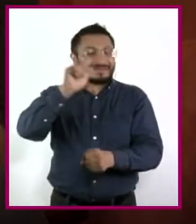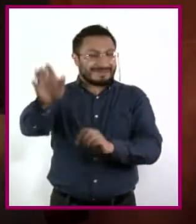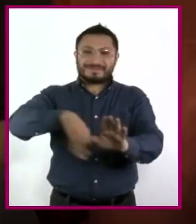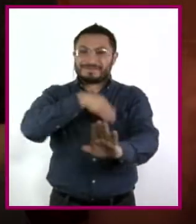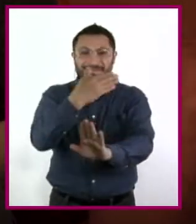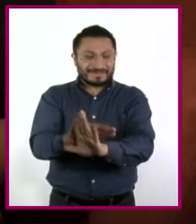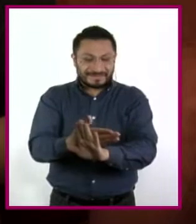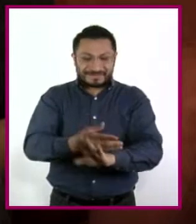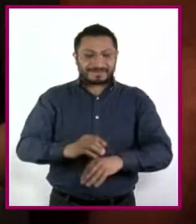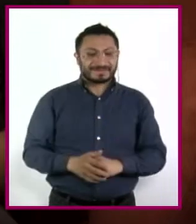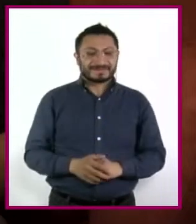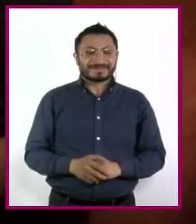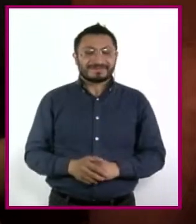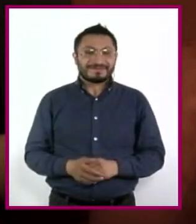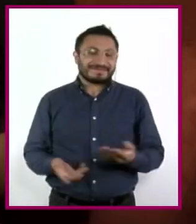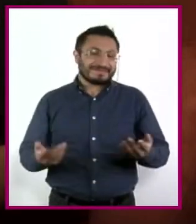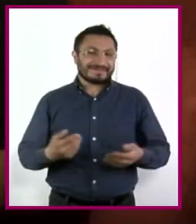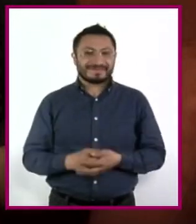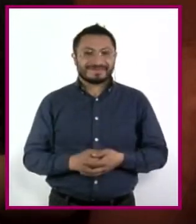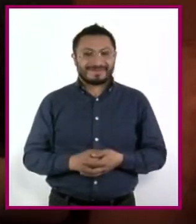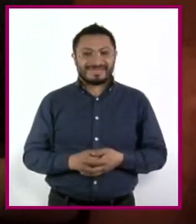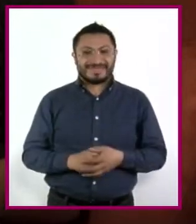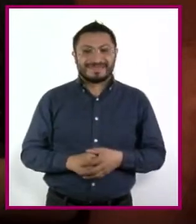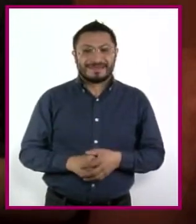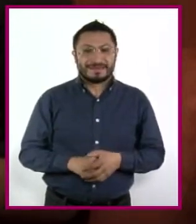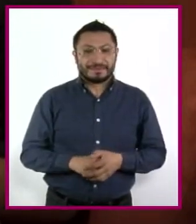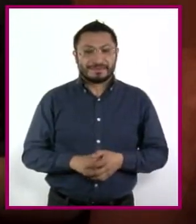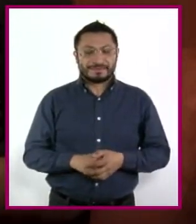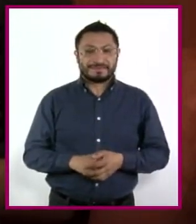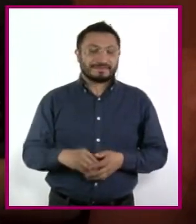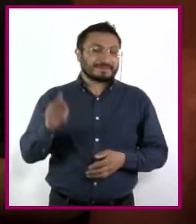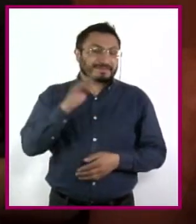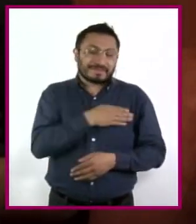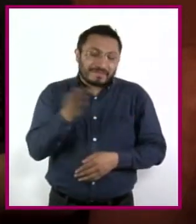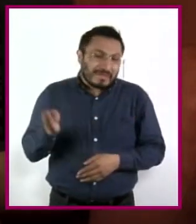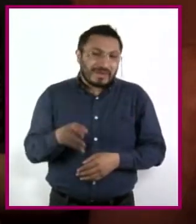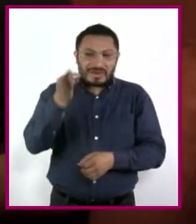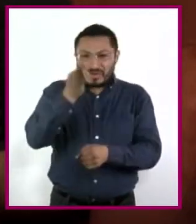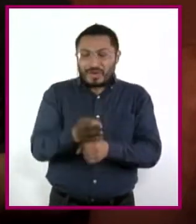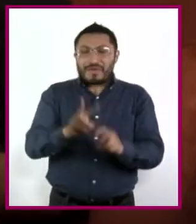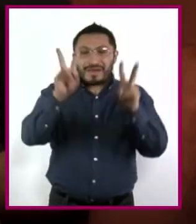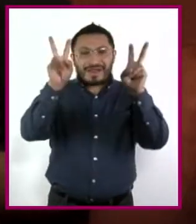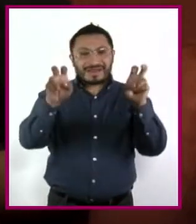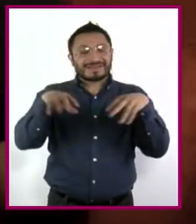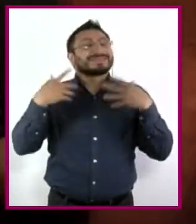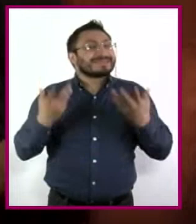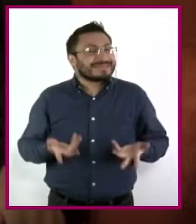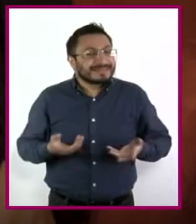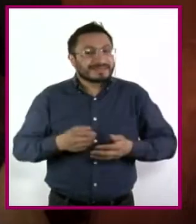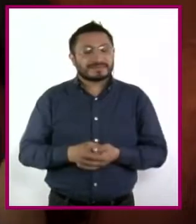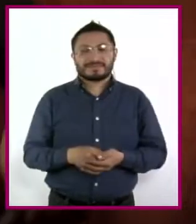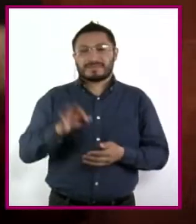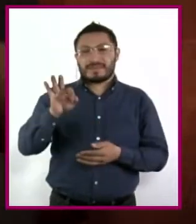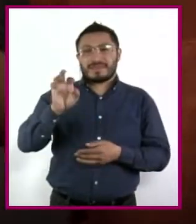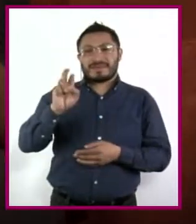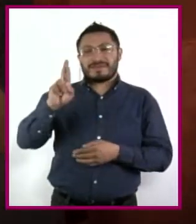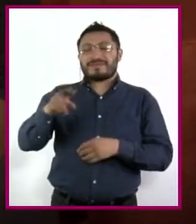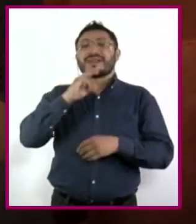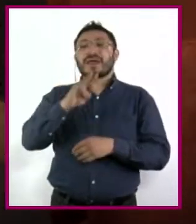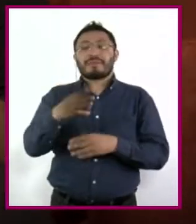proceso. Bueno, ¿qué les parece si vemos cuál es el tema del día de hoy? Fer nos mandó un mensaje.